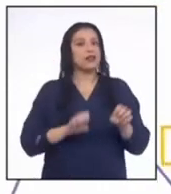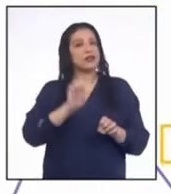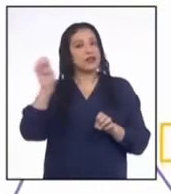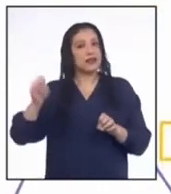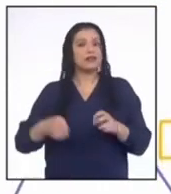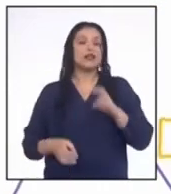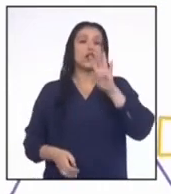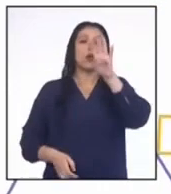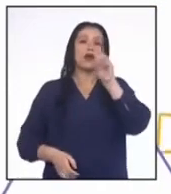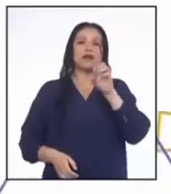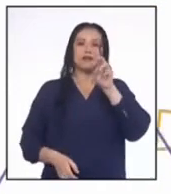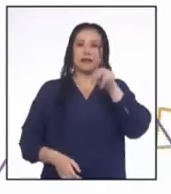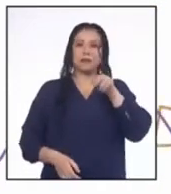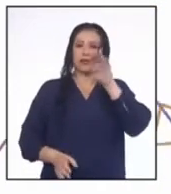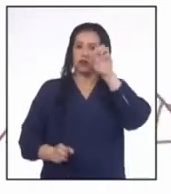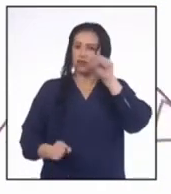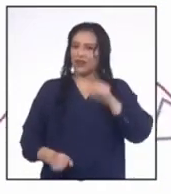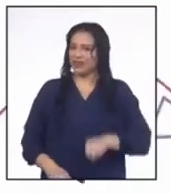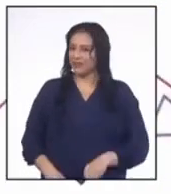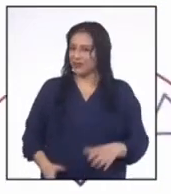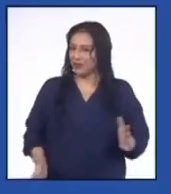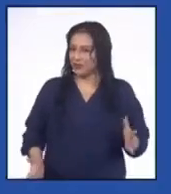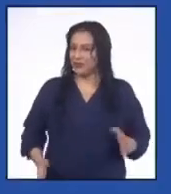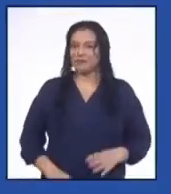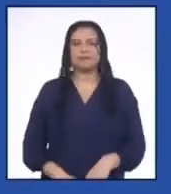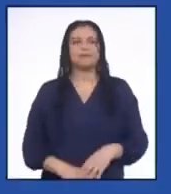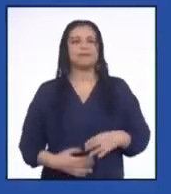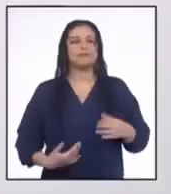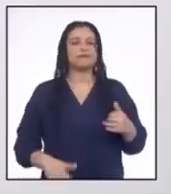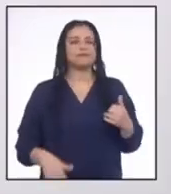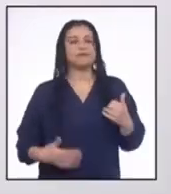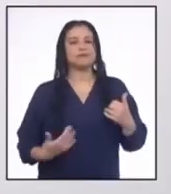metros al sur.